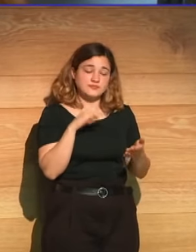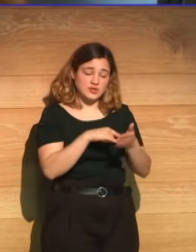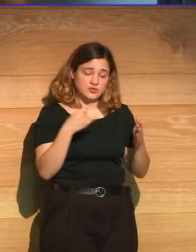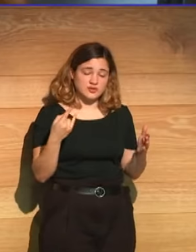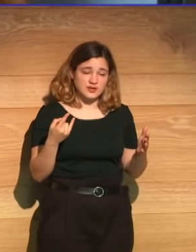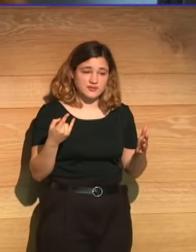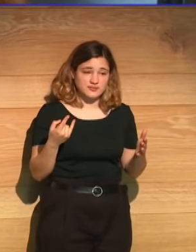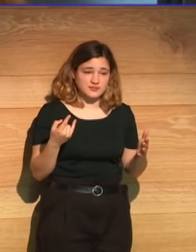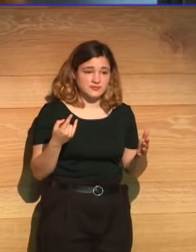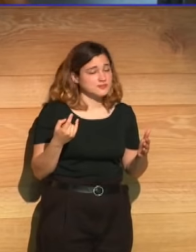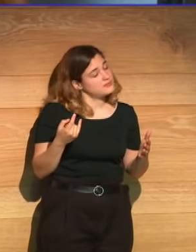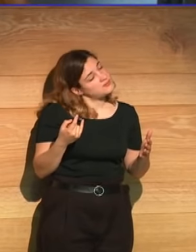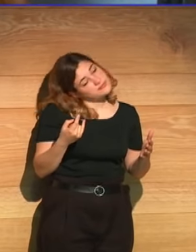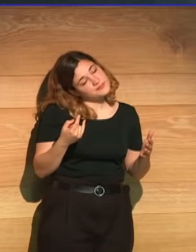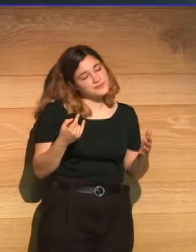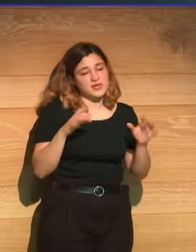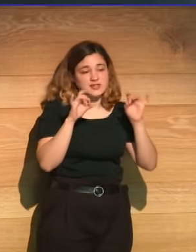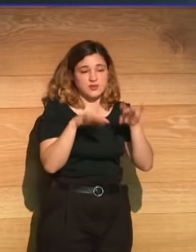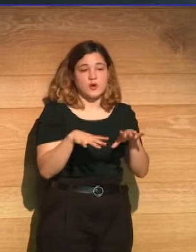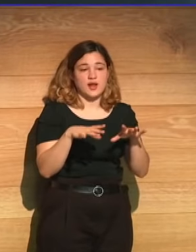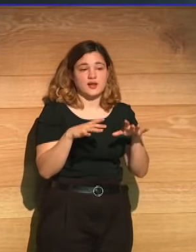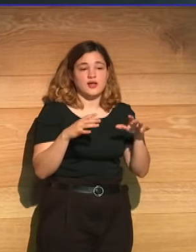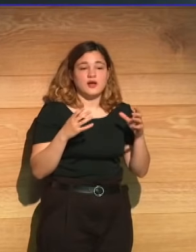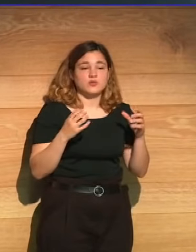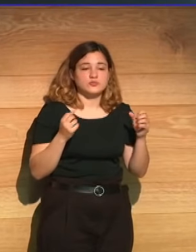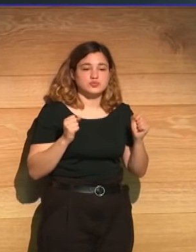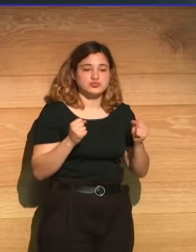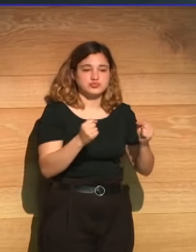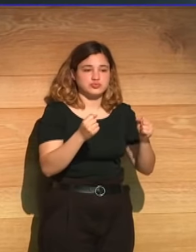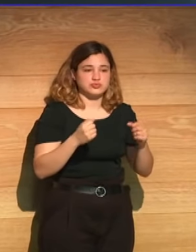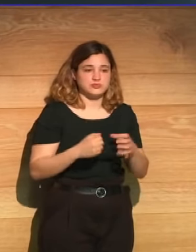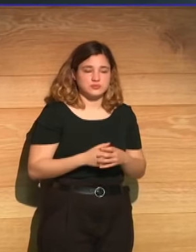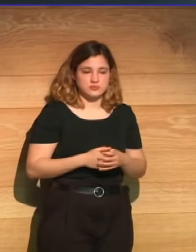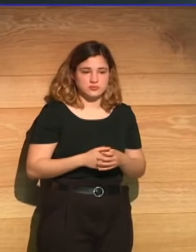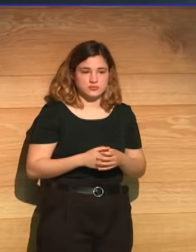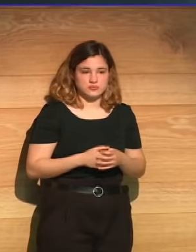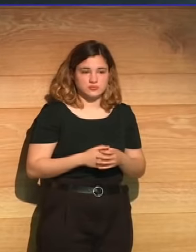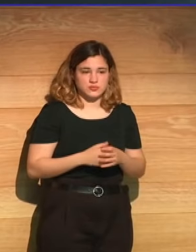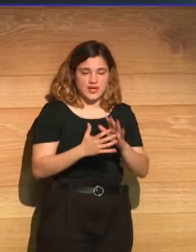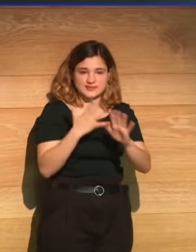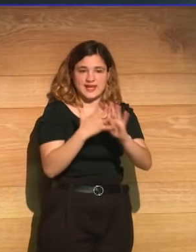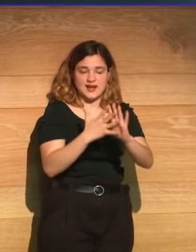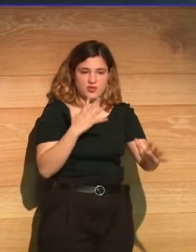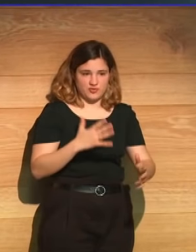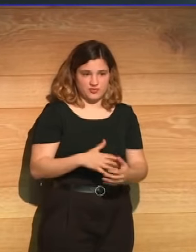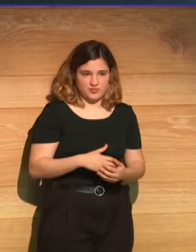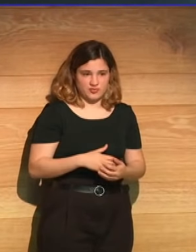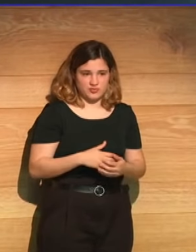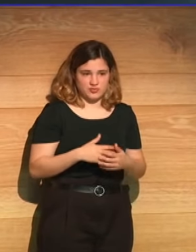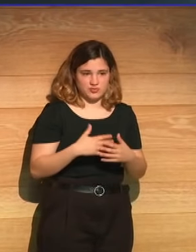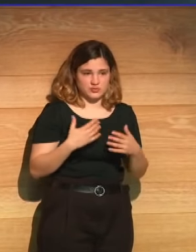tecnología es como el turbo, es un acelerador, ¿no? Y entonces pues son las primeras que